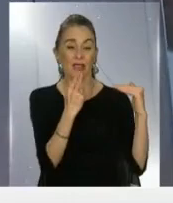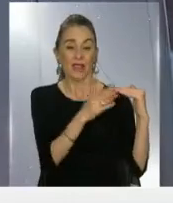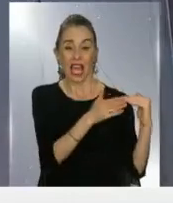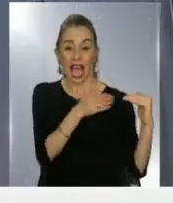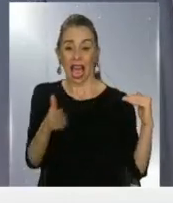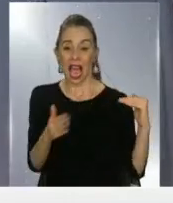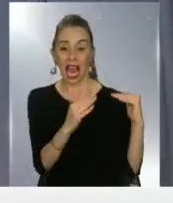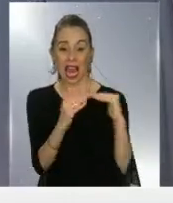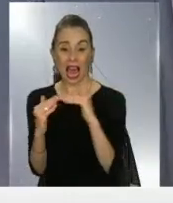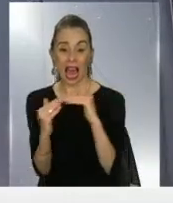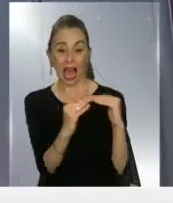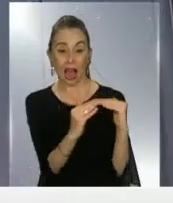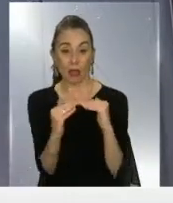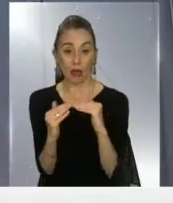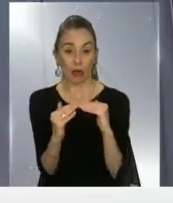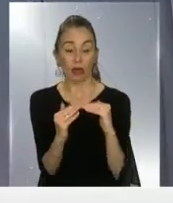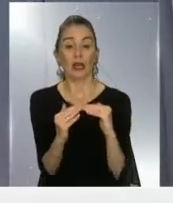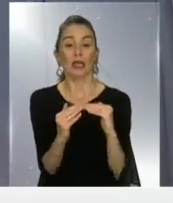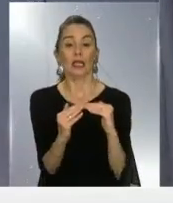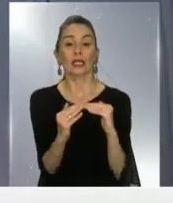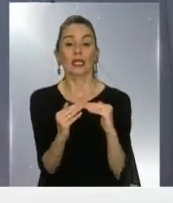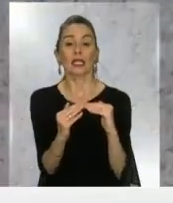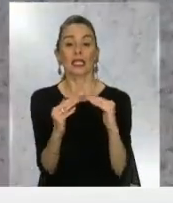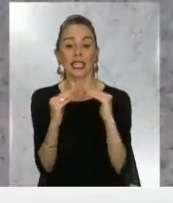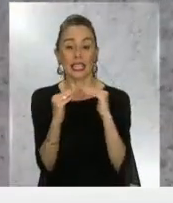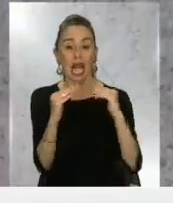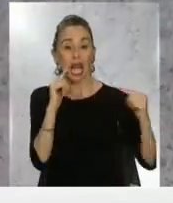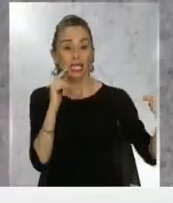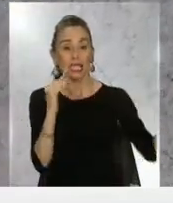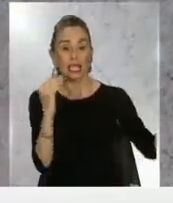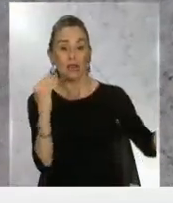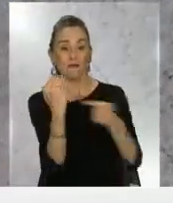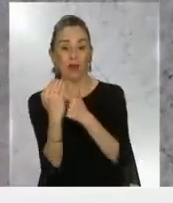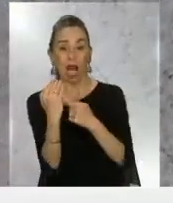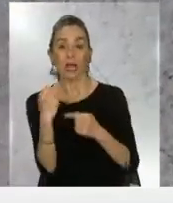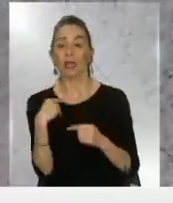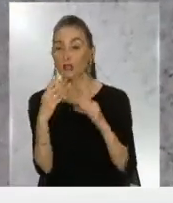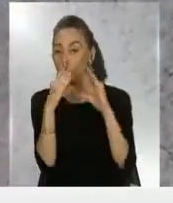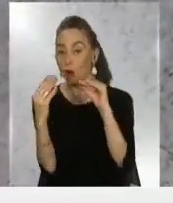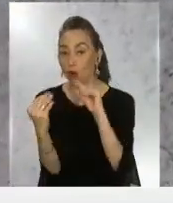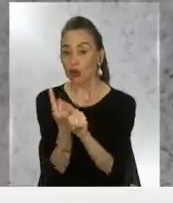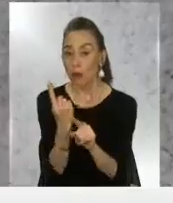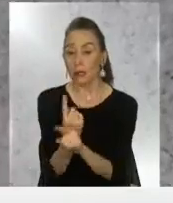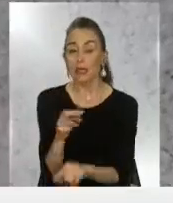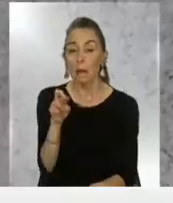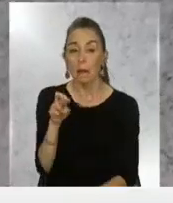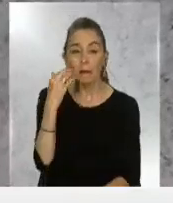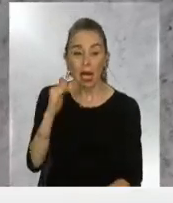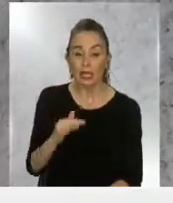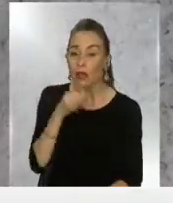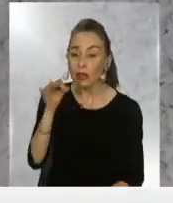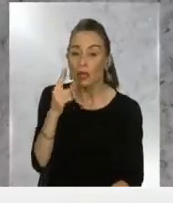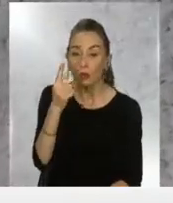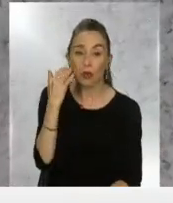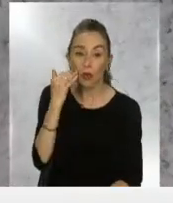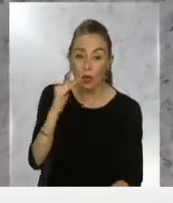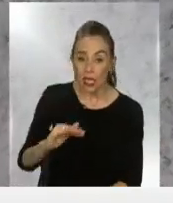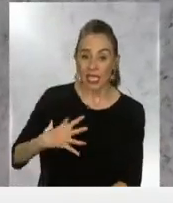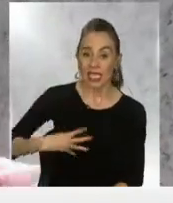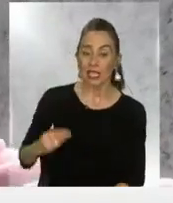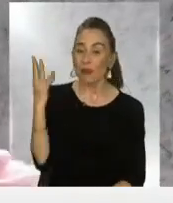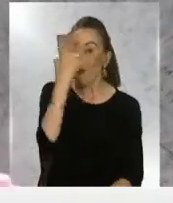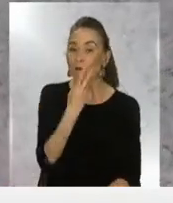él, también ha tenido balazos adentro de su casa. Yo conversaba con el papá del niñito. Le decía, tienes un niño